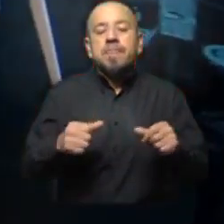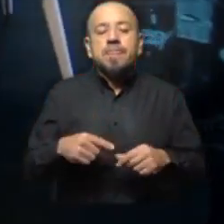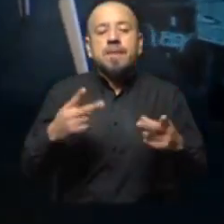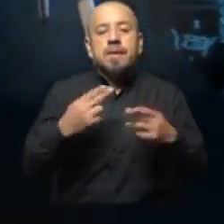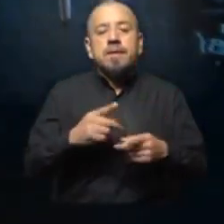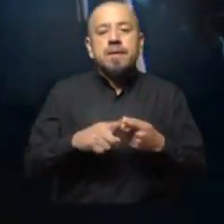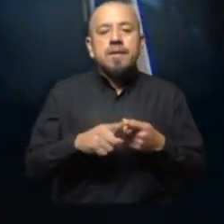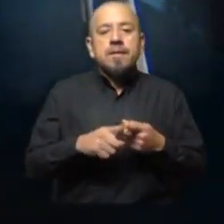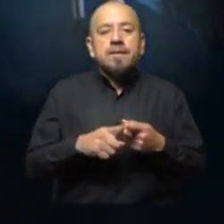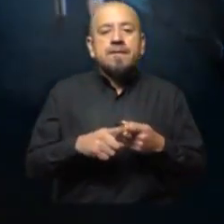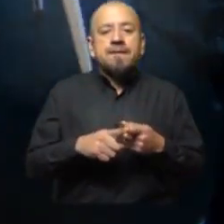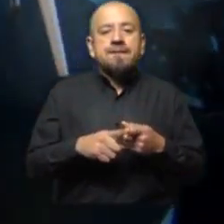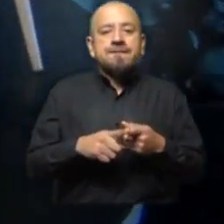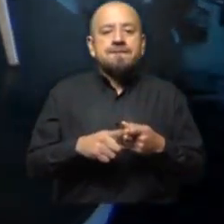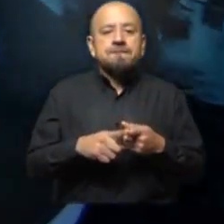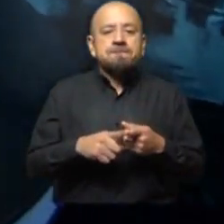para